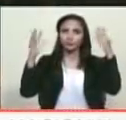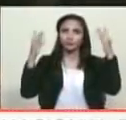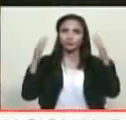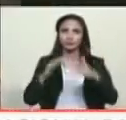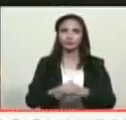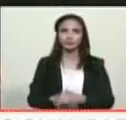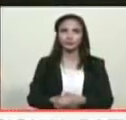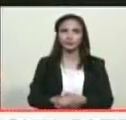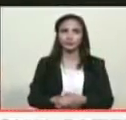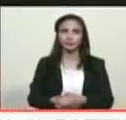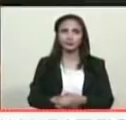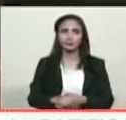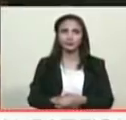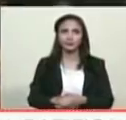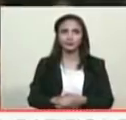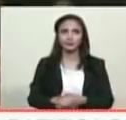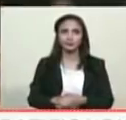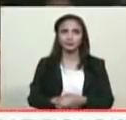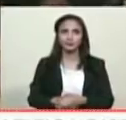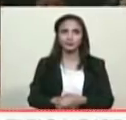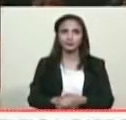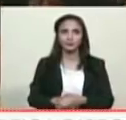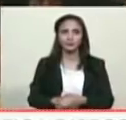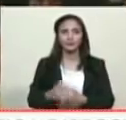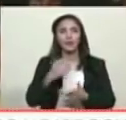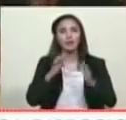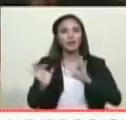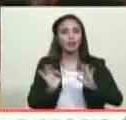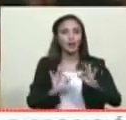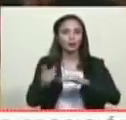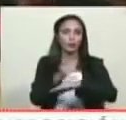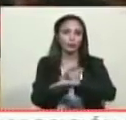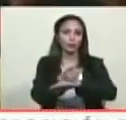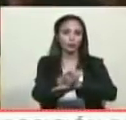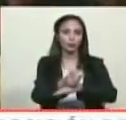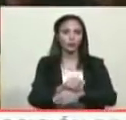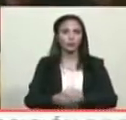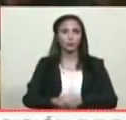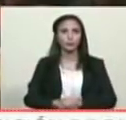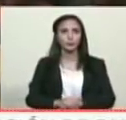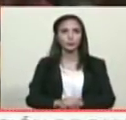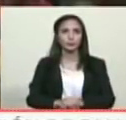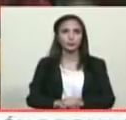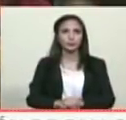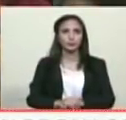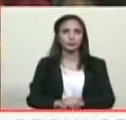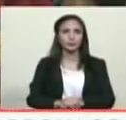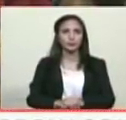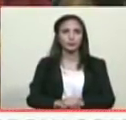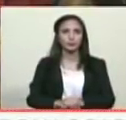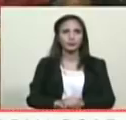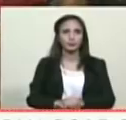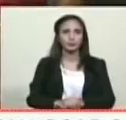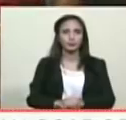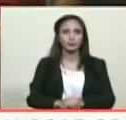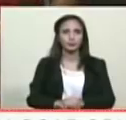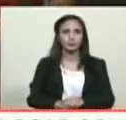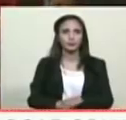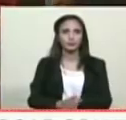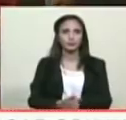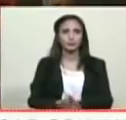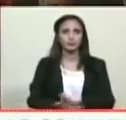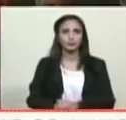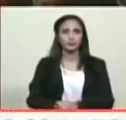por los asistentes a este teatro de la Academia Militar. Al presidente del